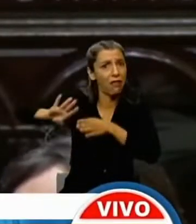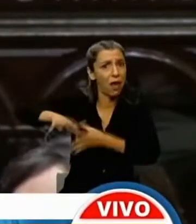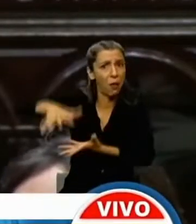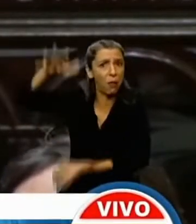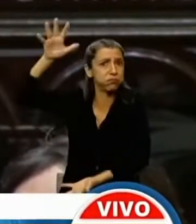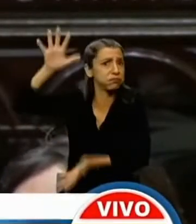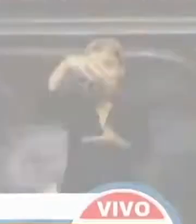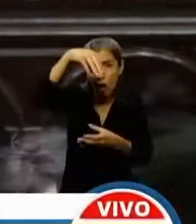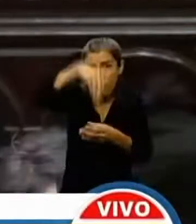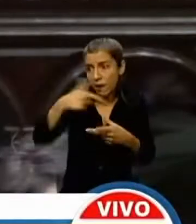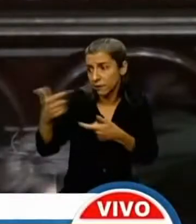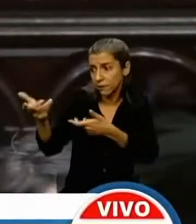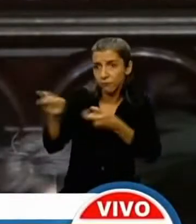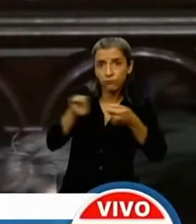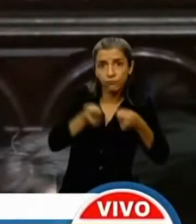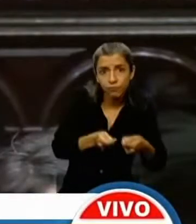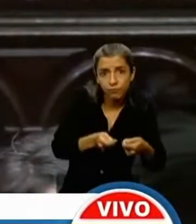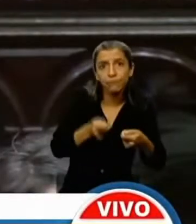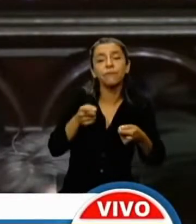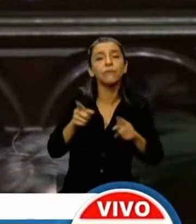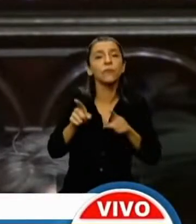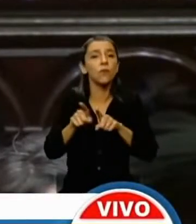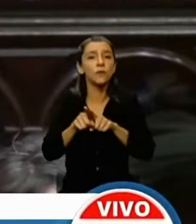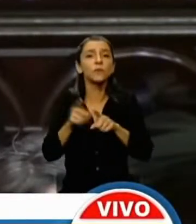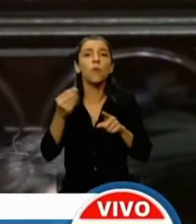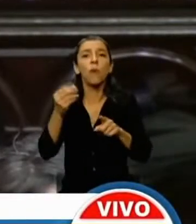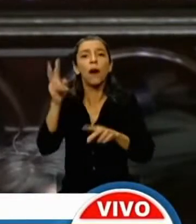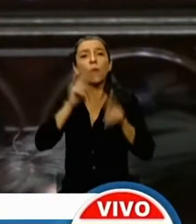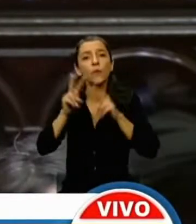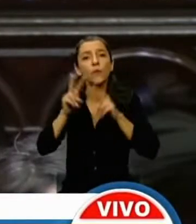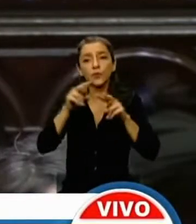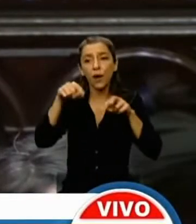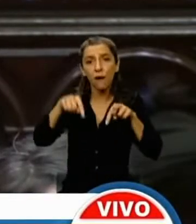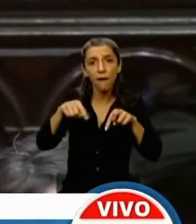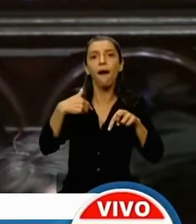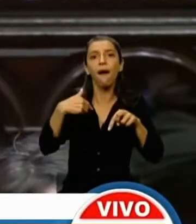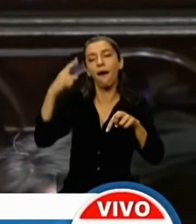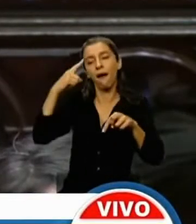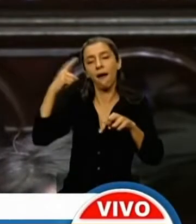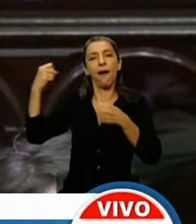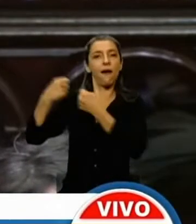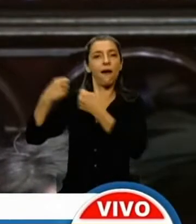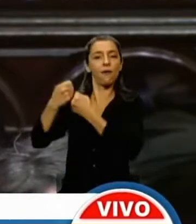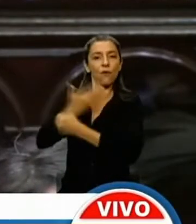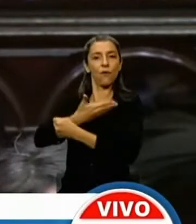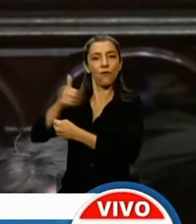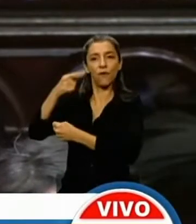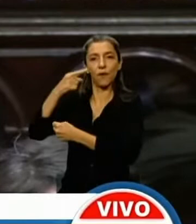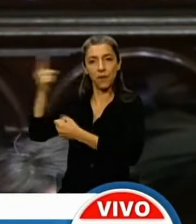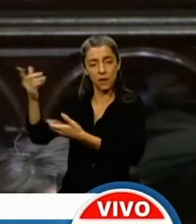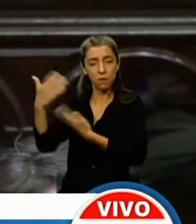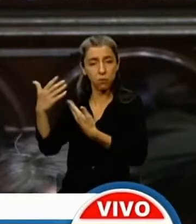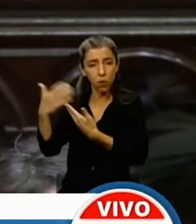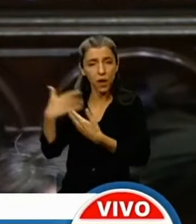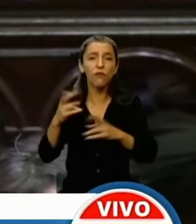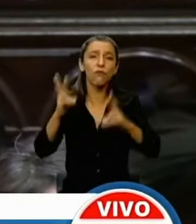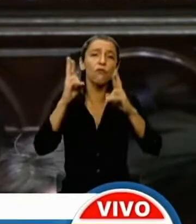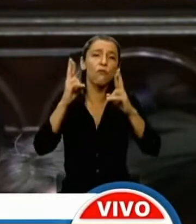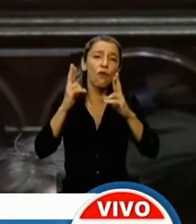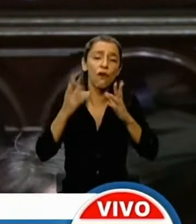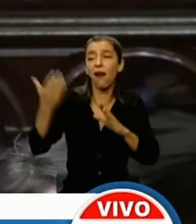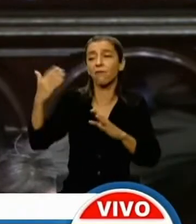faltó decir, ¿no? Totalmente. Una cosa así. Pero bueno, yo creo que, a ver, no sé si vos interpretás lo mismo. Creo